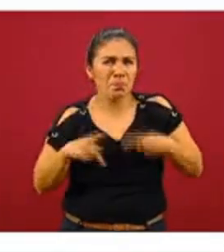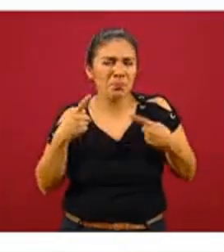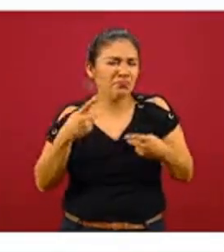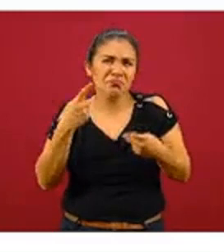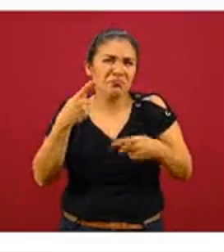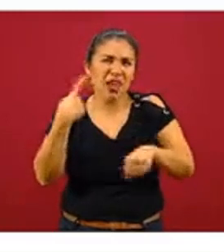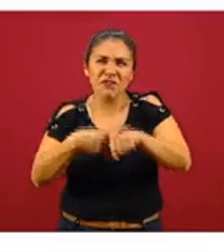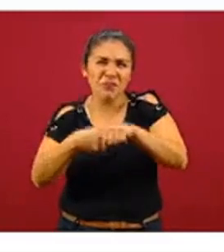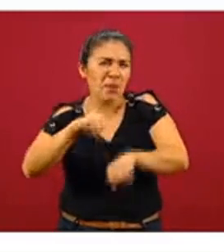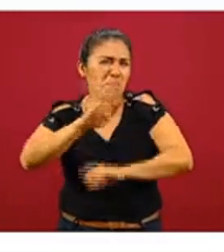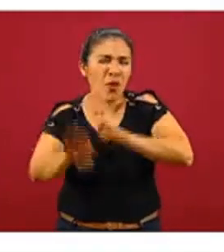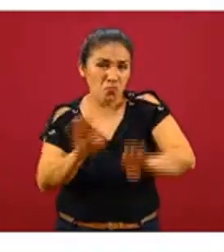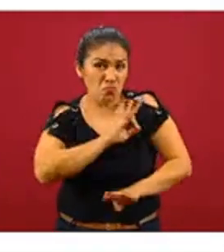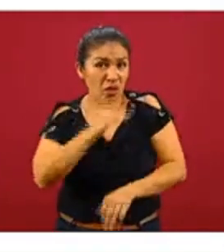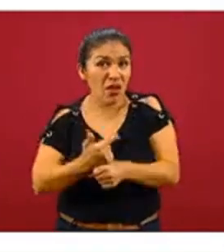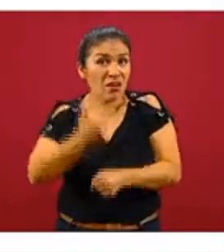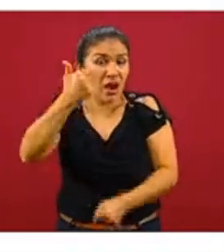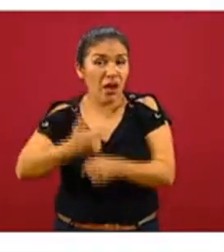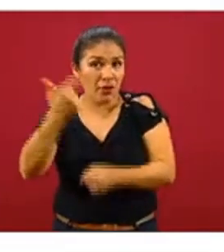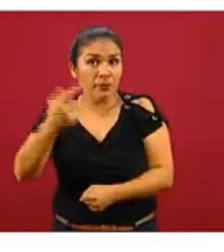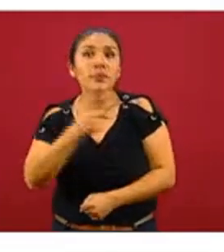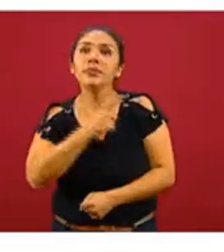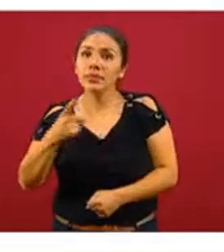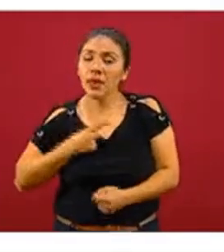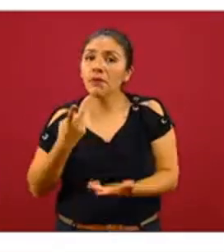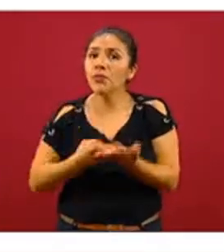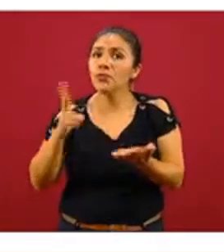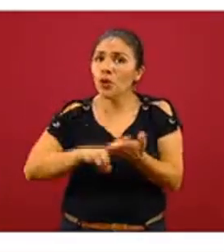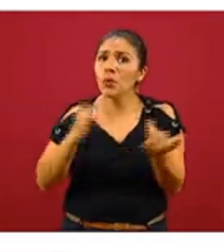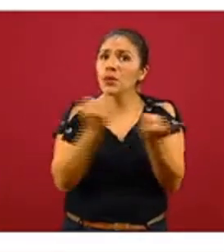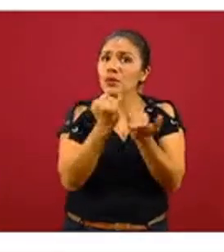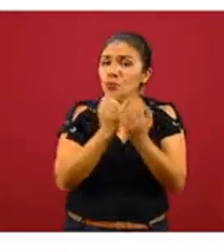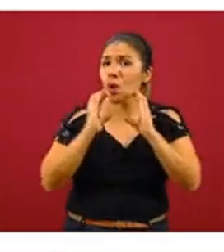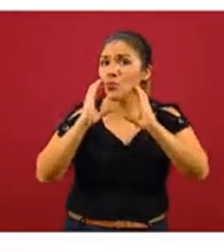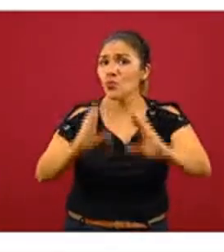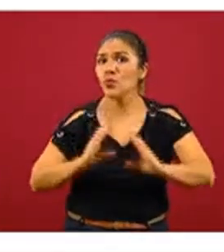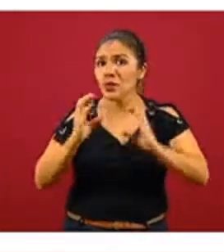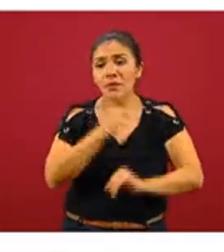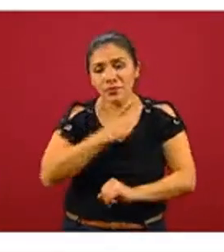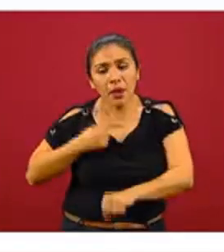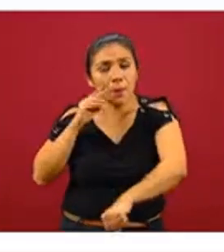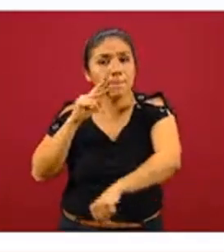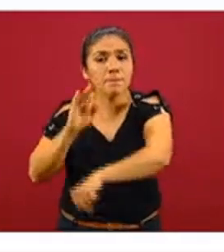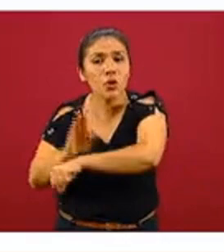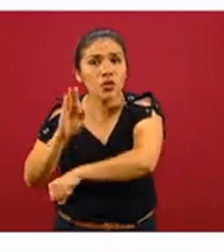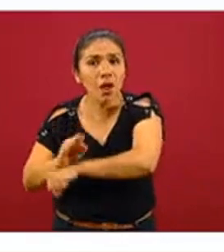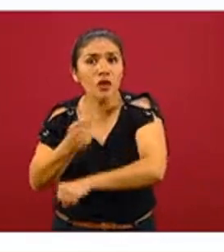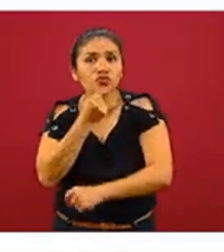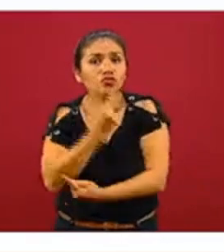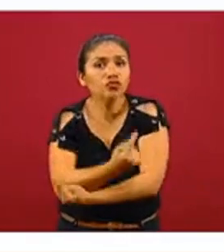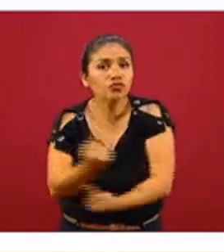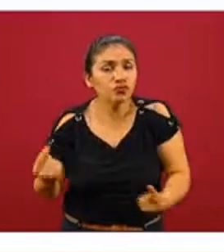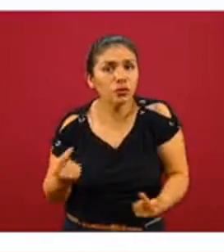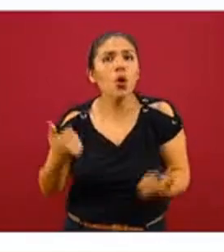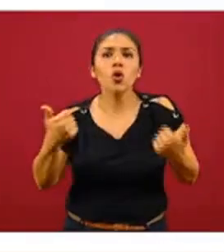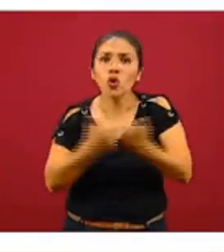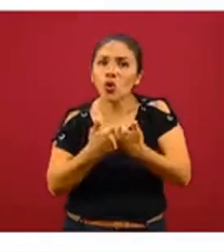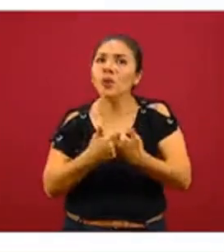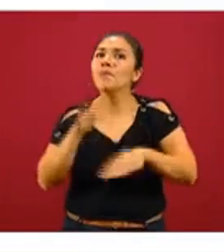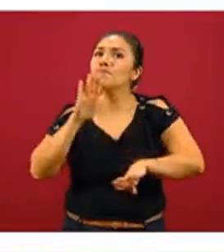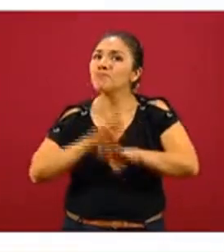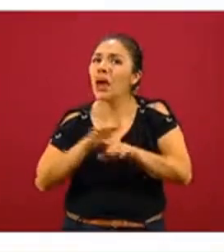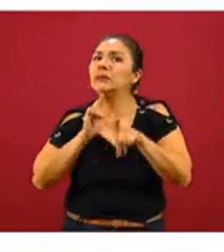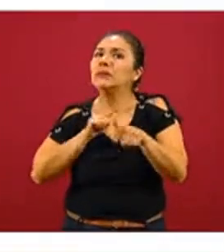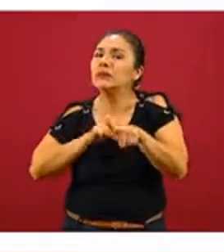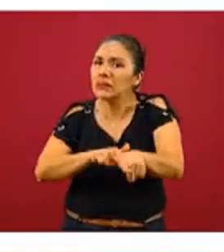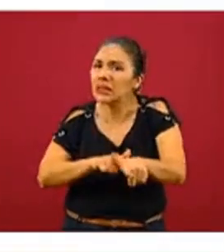y no debemos descuidar la posibilidad de proteger a nuestros niños. Hay que mantener los servicios esenciales, hay que hacer